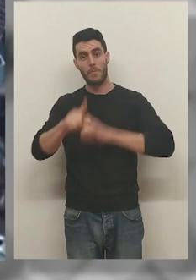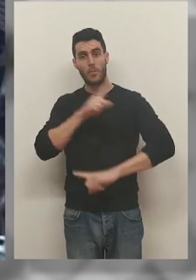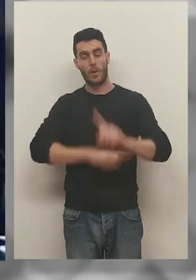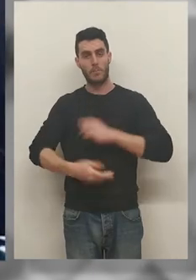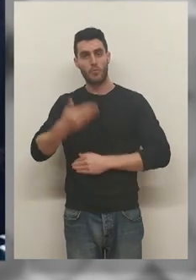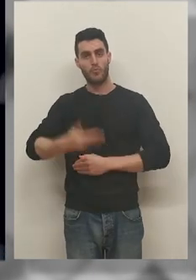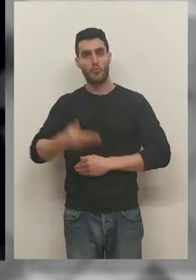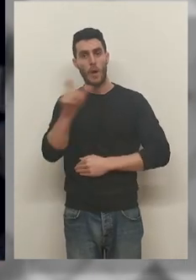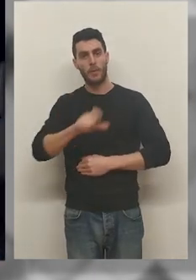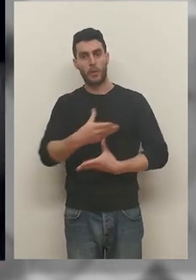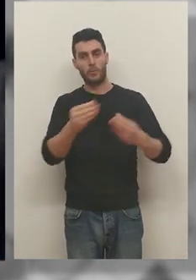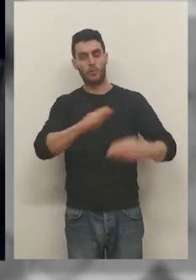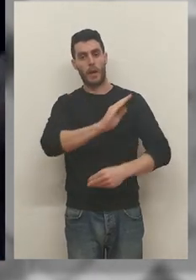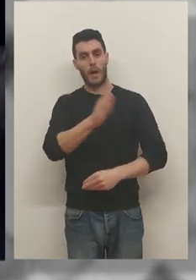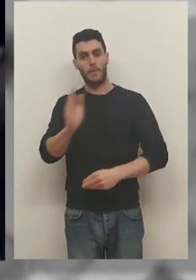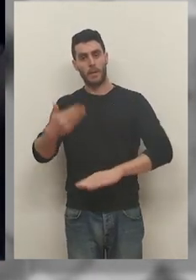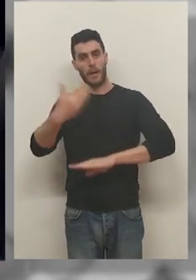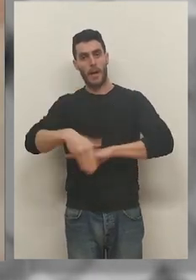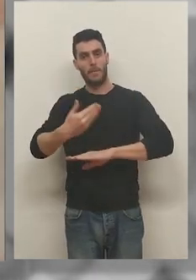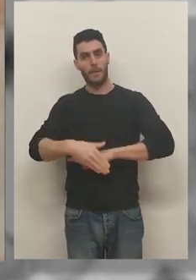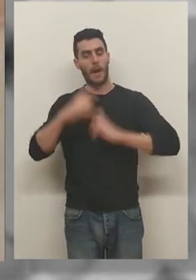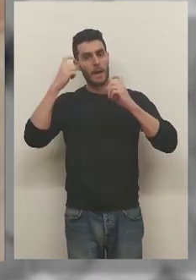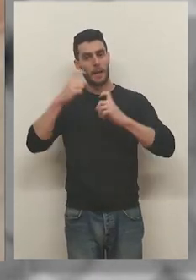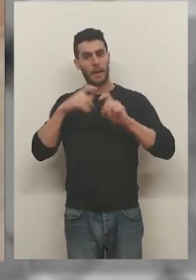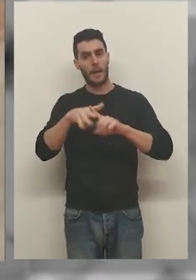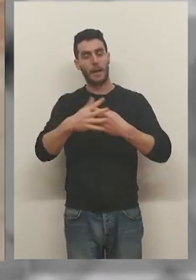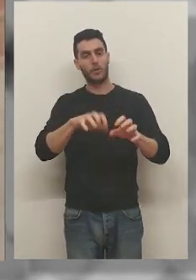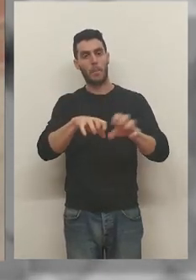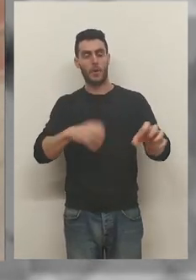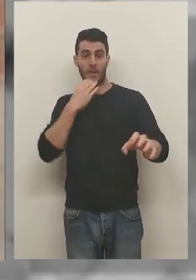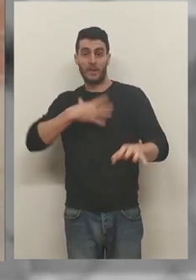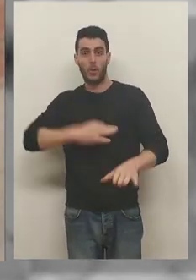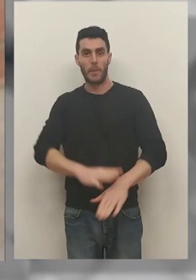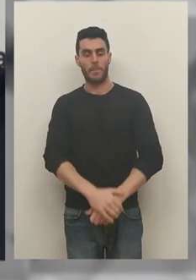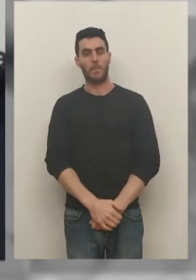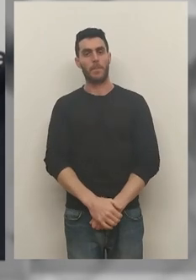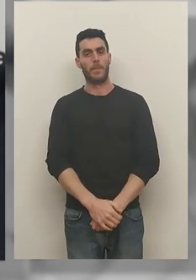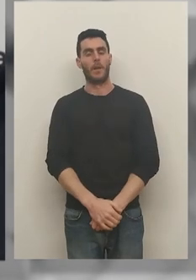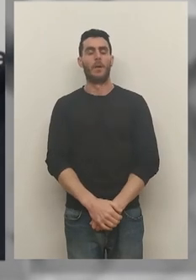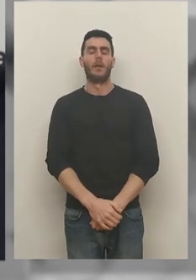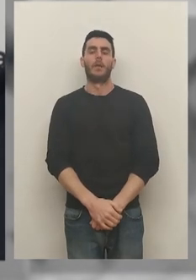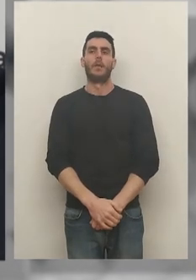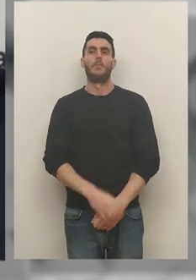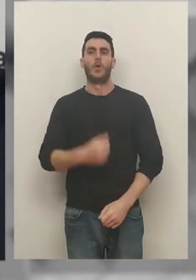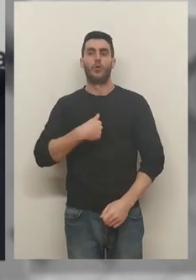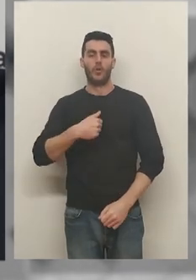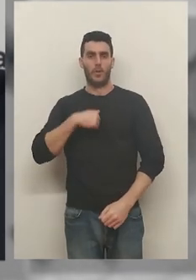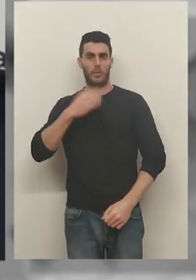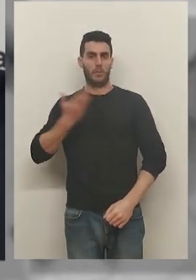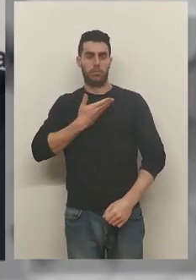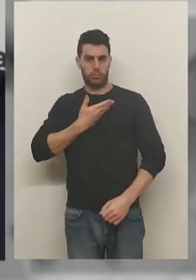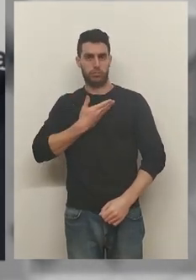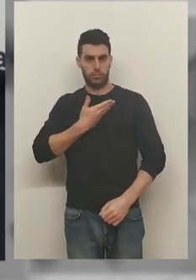un problema que padecen muchas personas y se intenta evitar en la mayoría de los casos posibles Pero tengo una